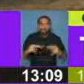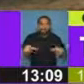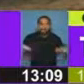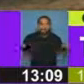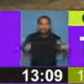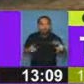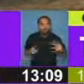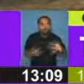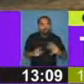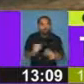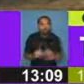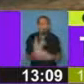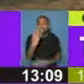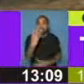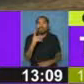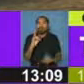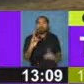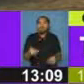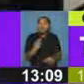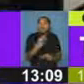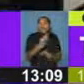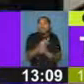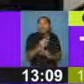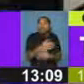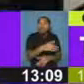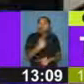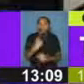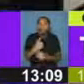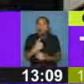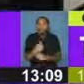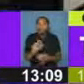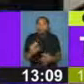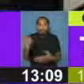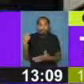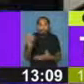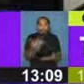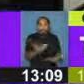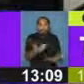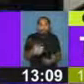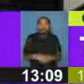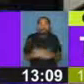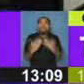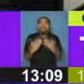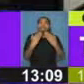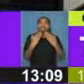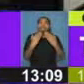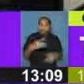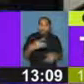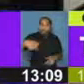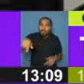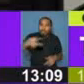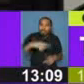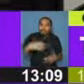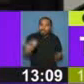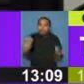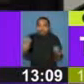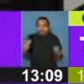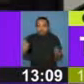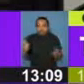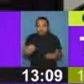también que que está acá presente Muchísimas gracias por prestar las instalaciones también así